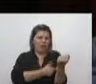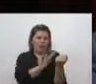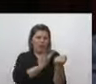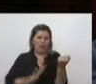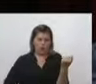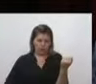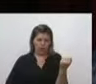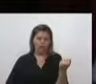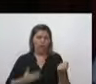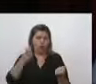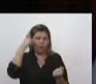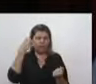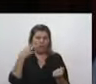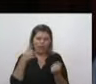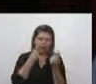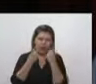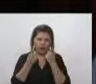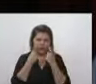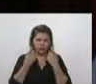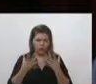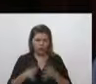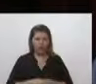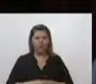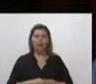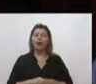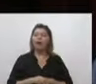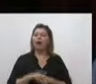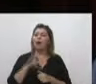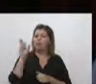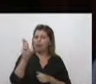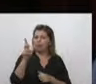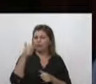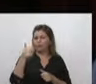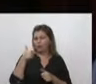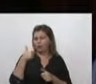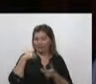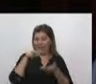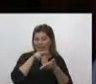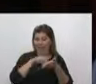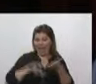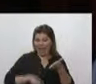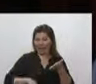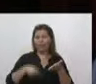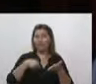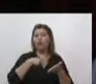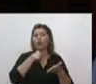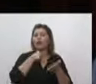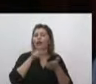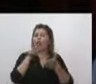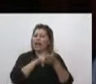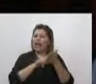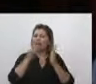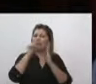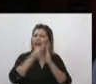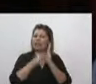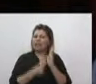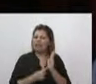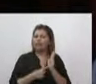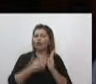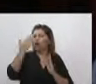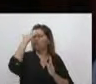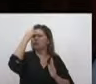responsabilidades, porque... Bueno, pero no lo dijo. De una agenda paralela o inconsulta, bueno, la oposición claramente tiene su unilateral agenda paralela,